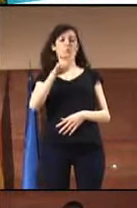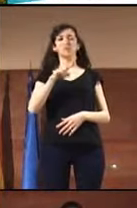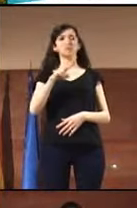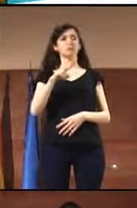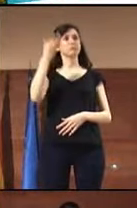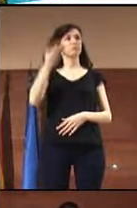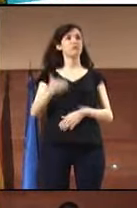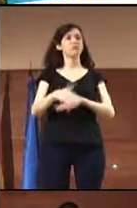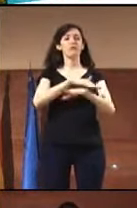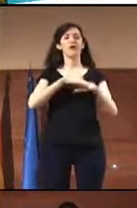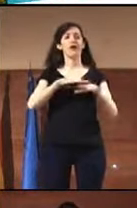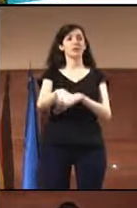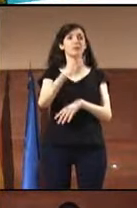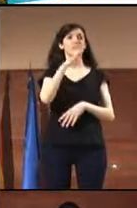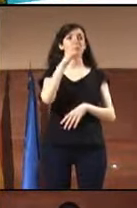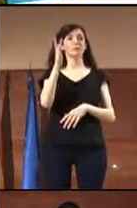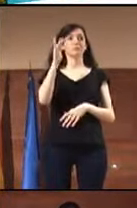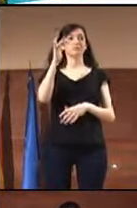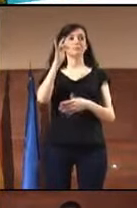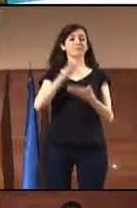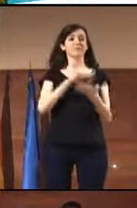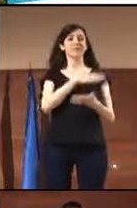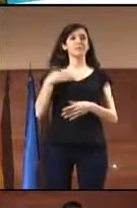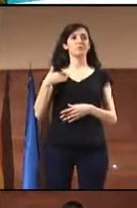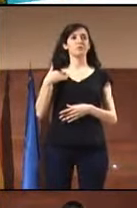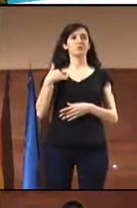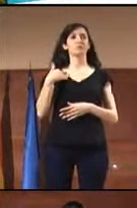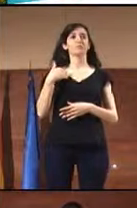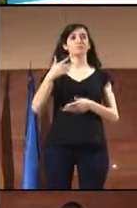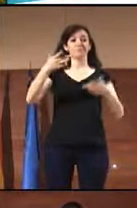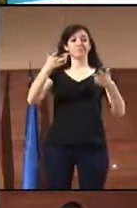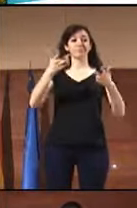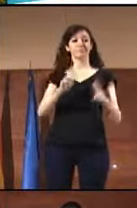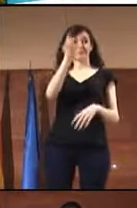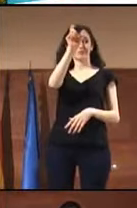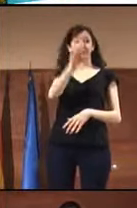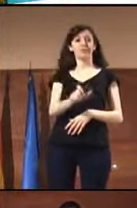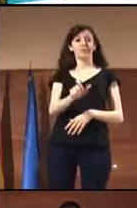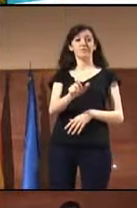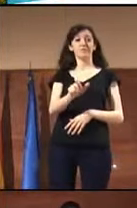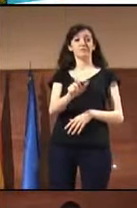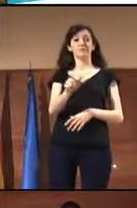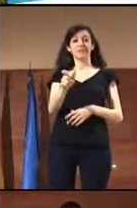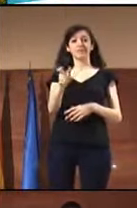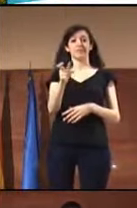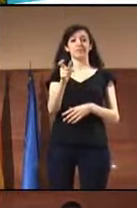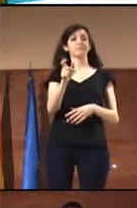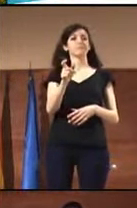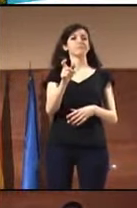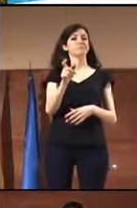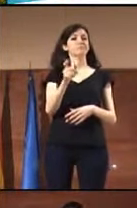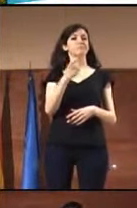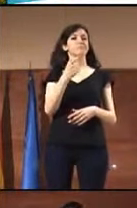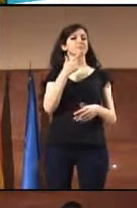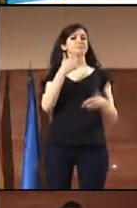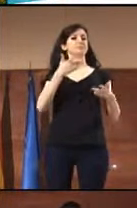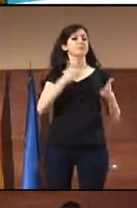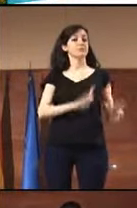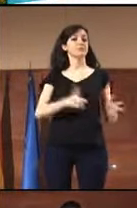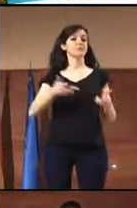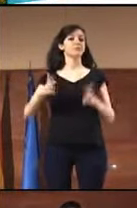fundamental. Porque si queremos realizar transferencias con usuarios, el hecho de que la silla esté quieta y permanezca inmóvil